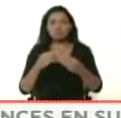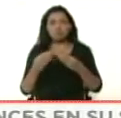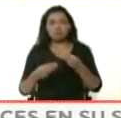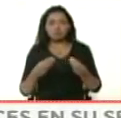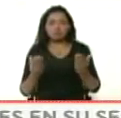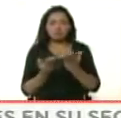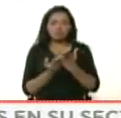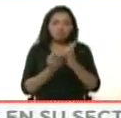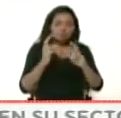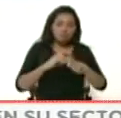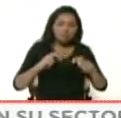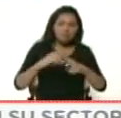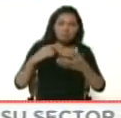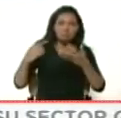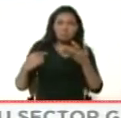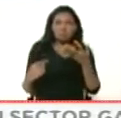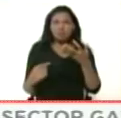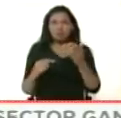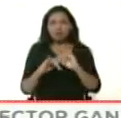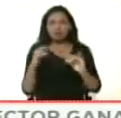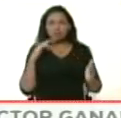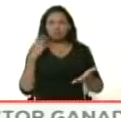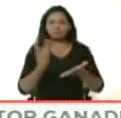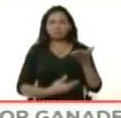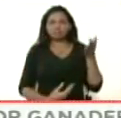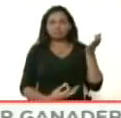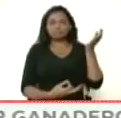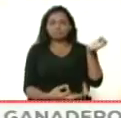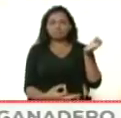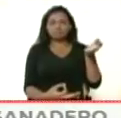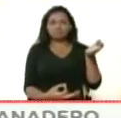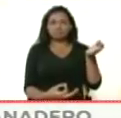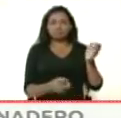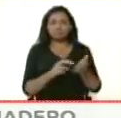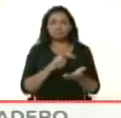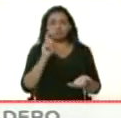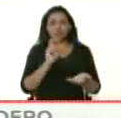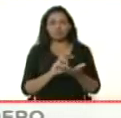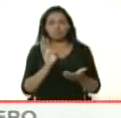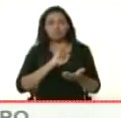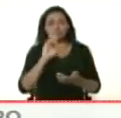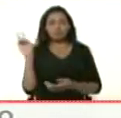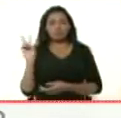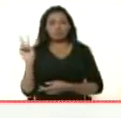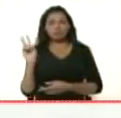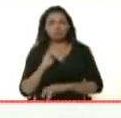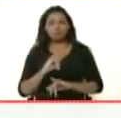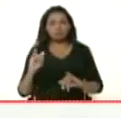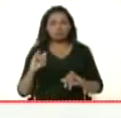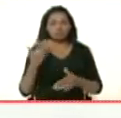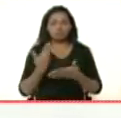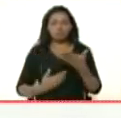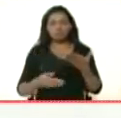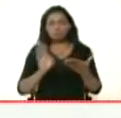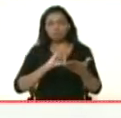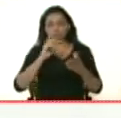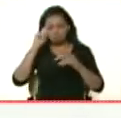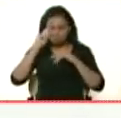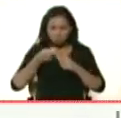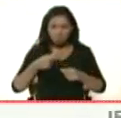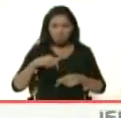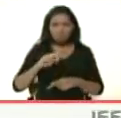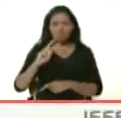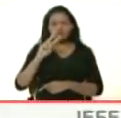estudio, investiga esto, y aquí está. El caballo criollo venezolano es patrimonio